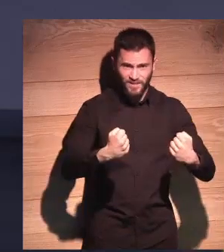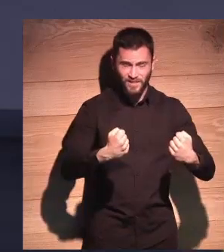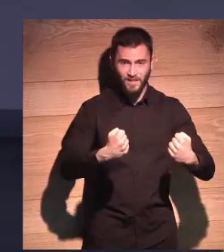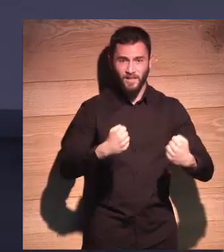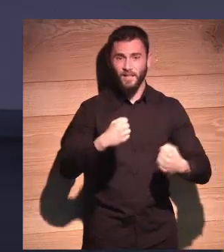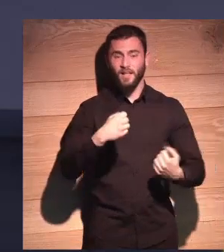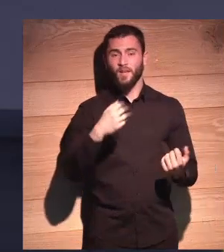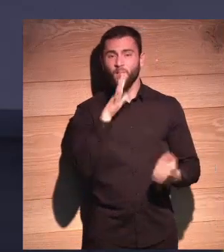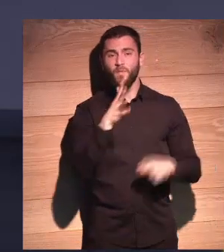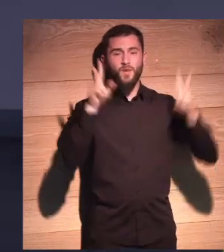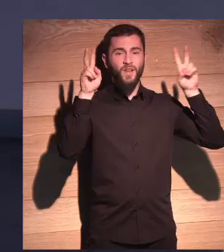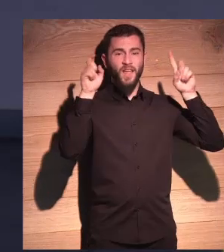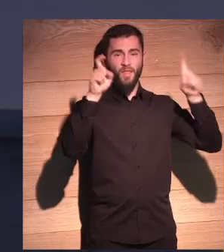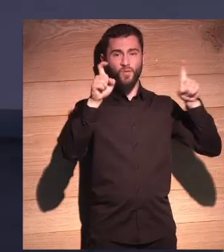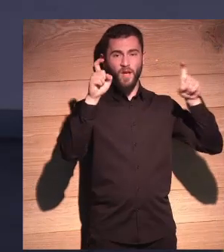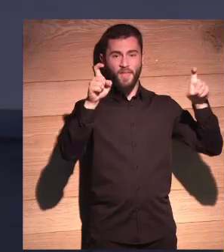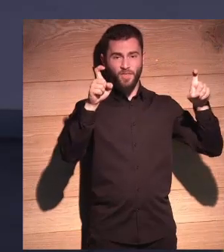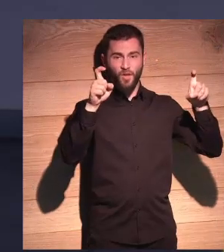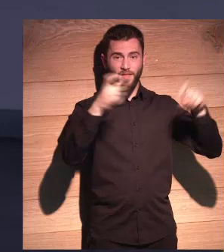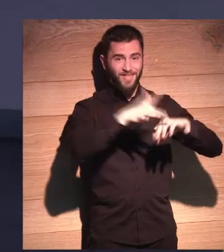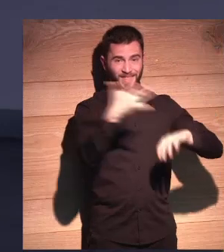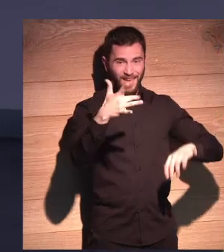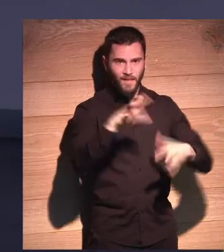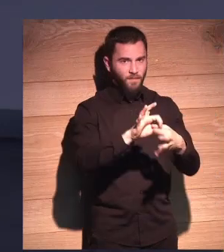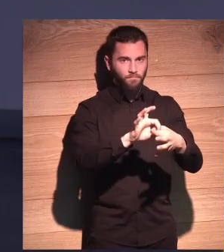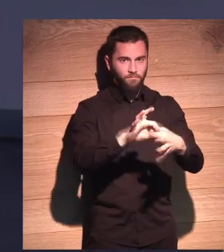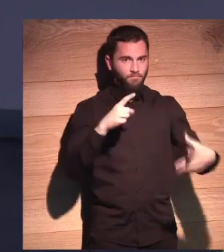que la educación no sea digital.